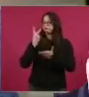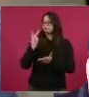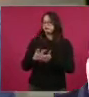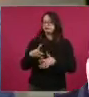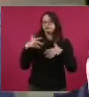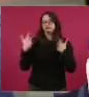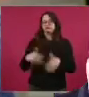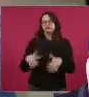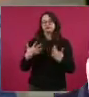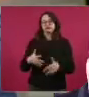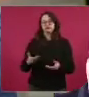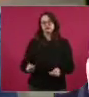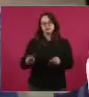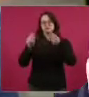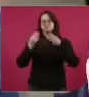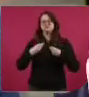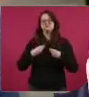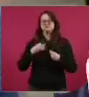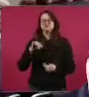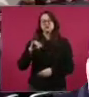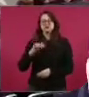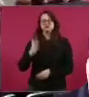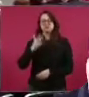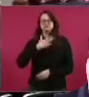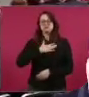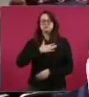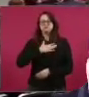el Premio Nacional del Deporte.